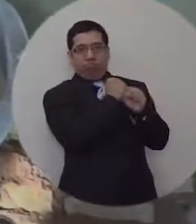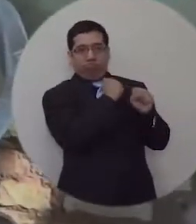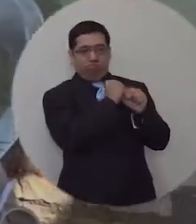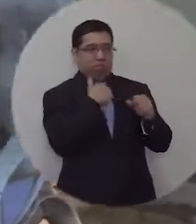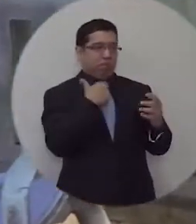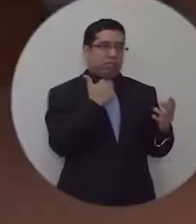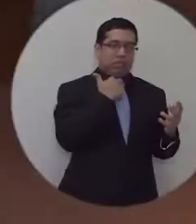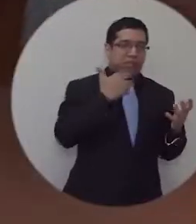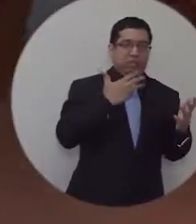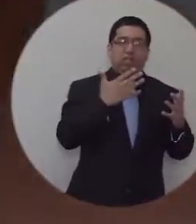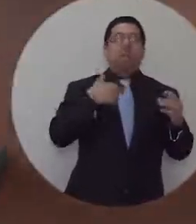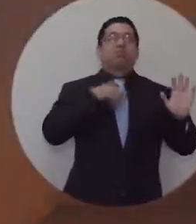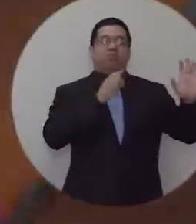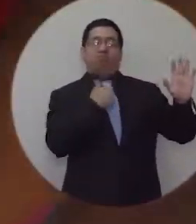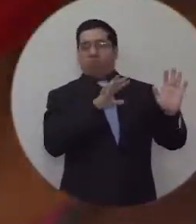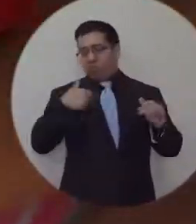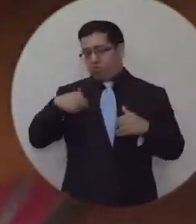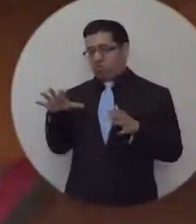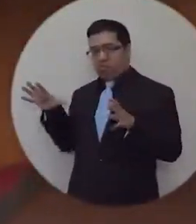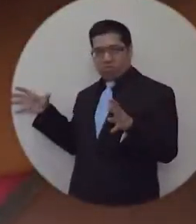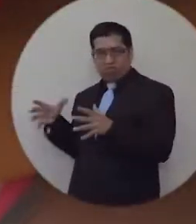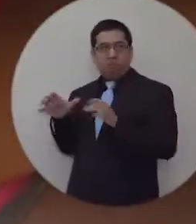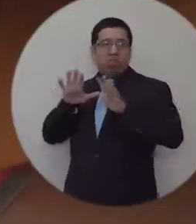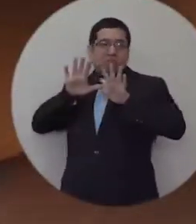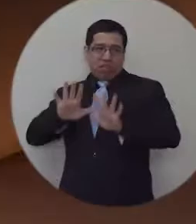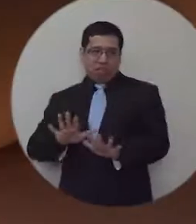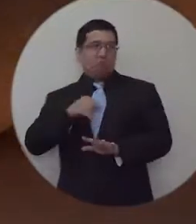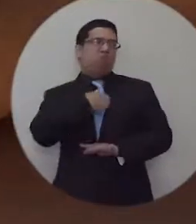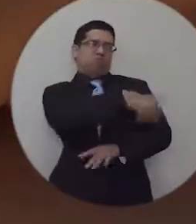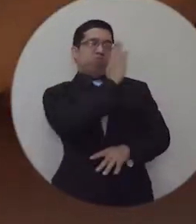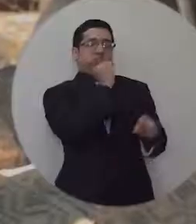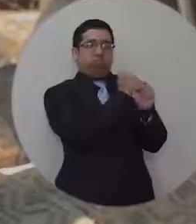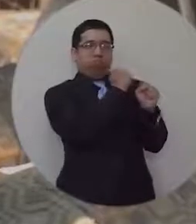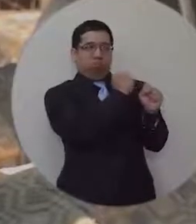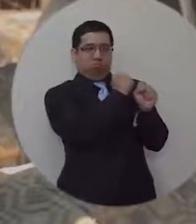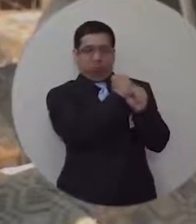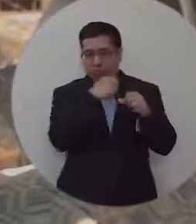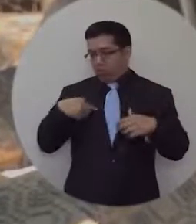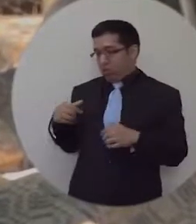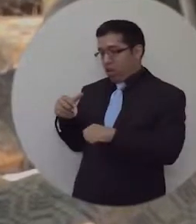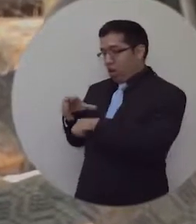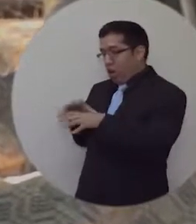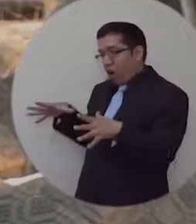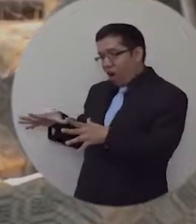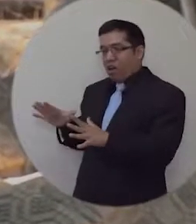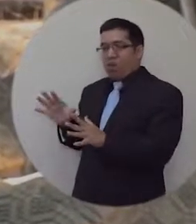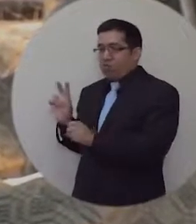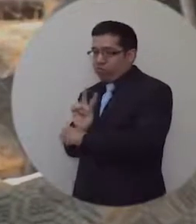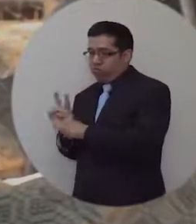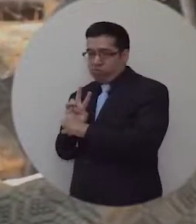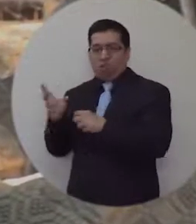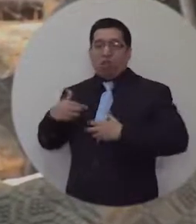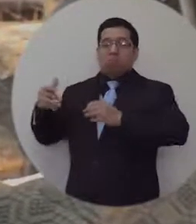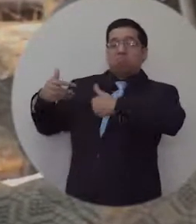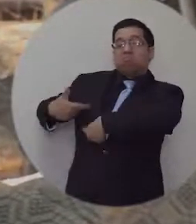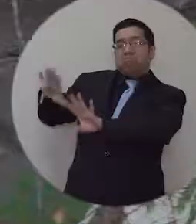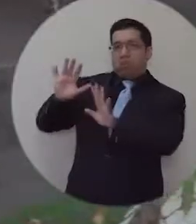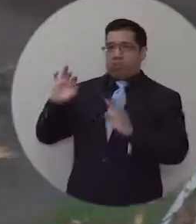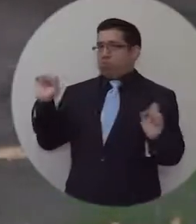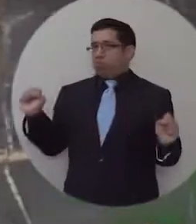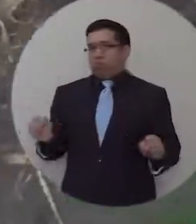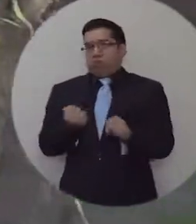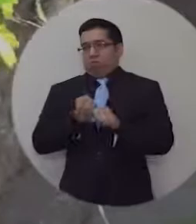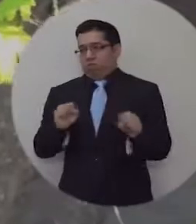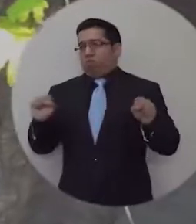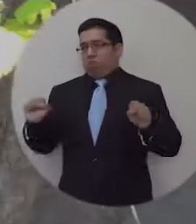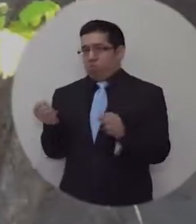y no podíamos más, entonces yo le dije, bueno, yo me quedo y salivo para cuidarla, no dejarle también, porque no podemos pues